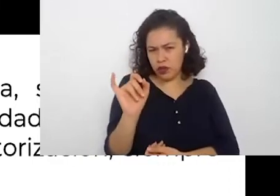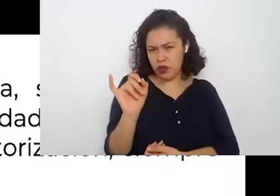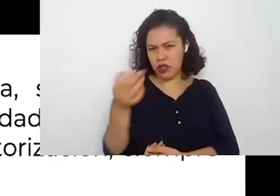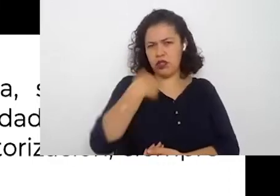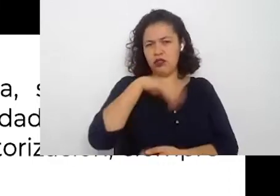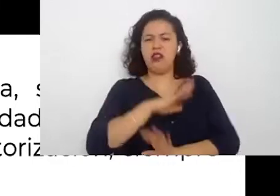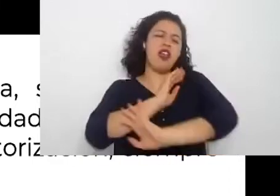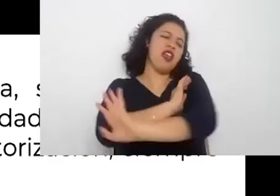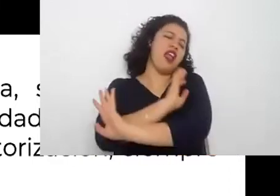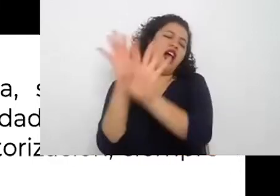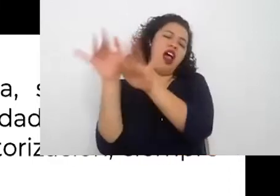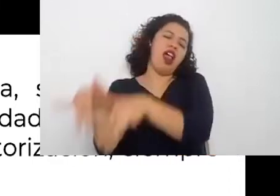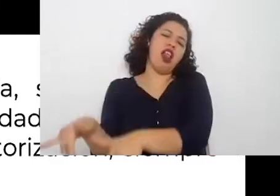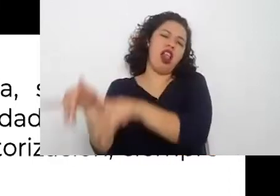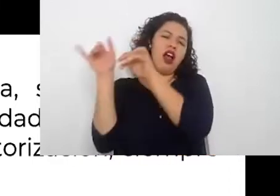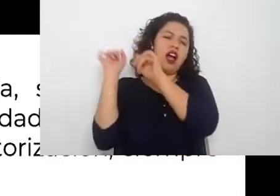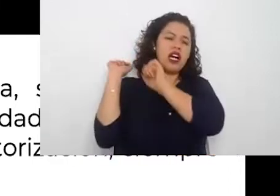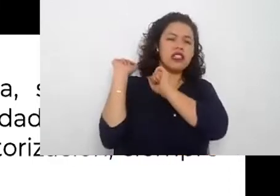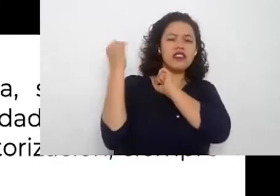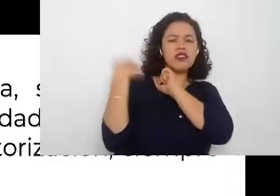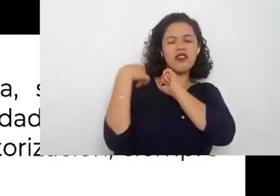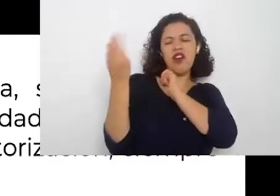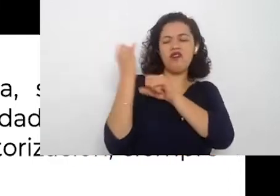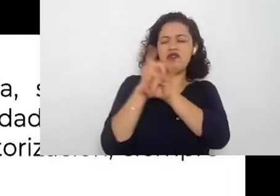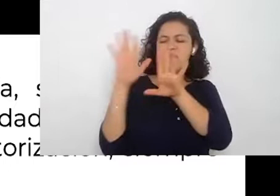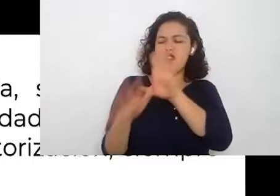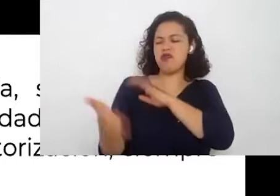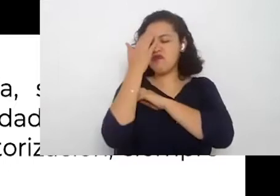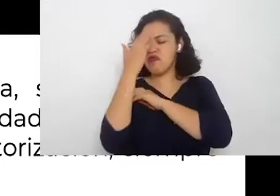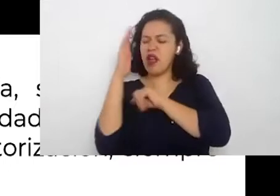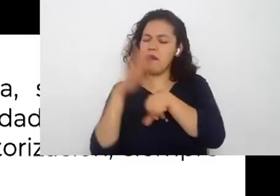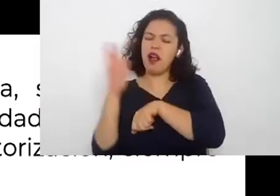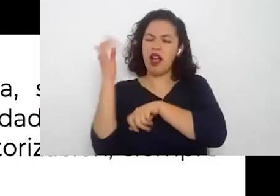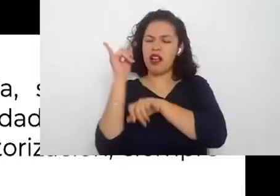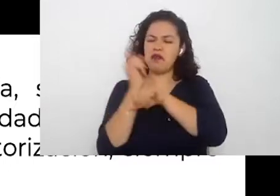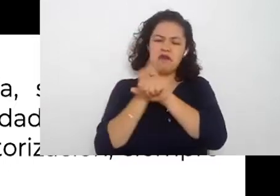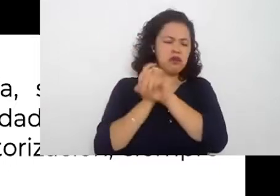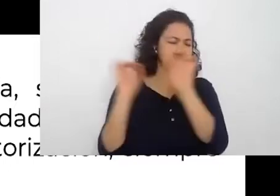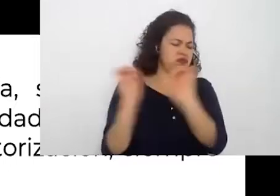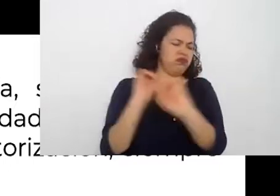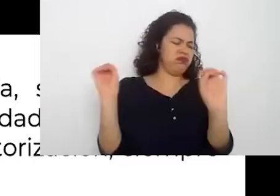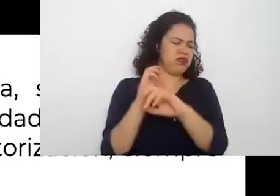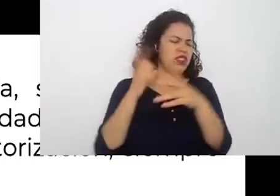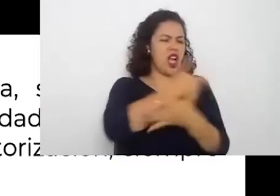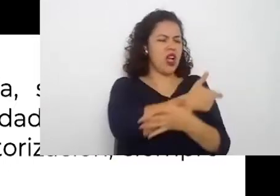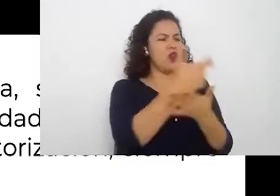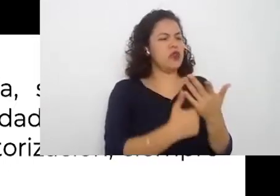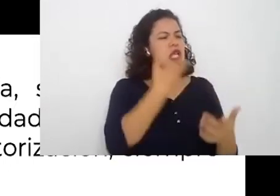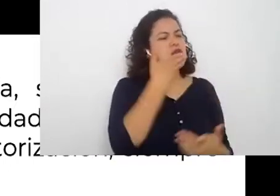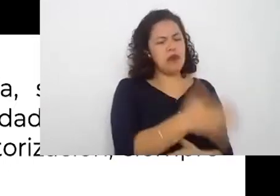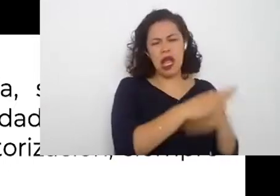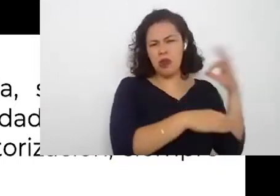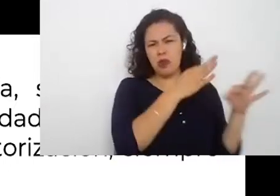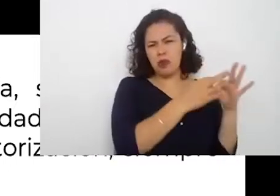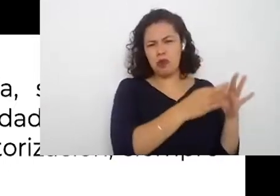desconectamos de mantenernos informados de si está el contador lleva todo, debe estar todo bien. Yo